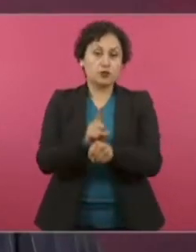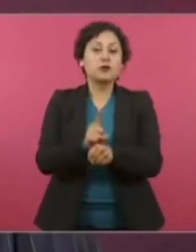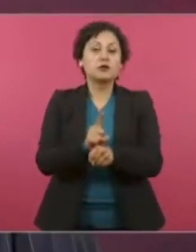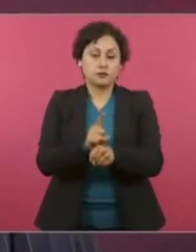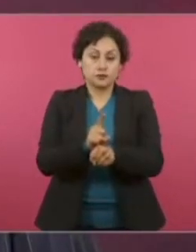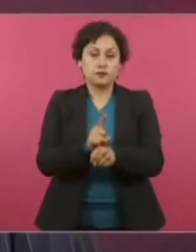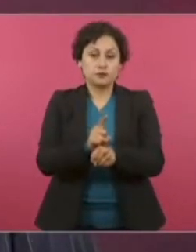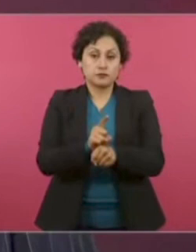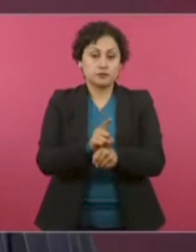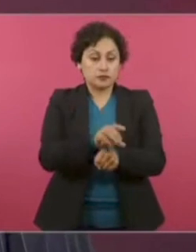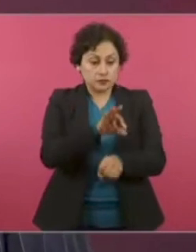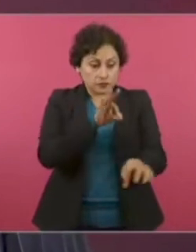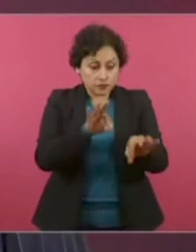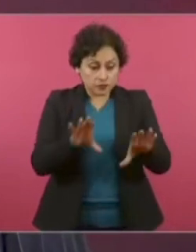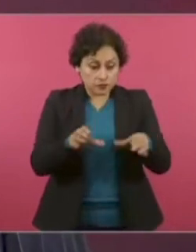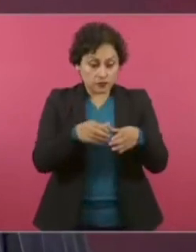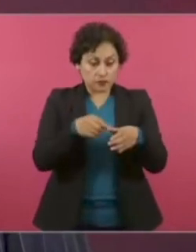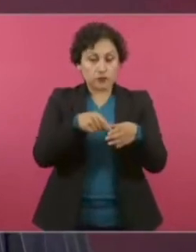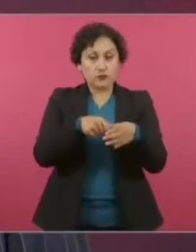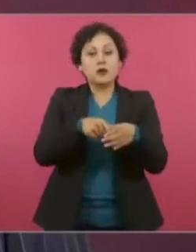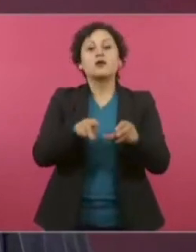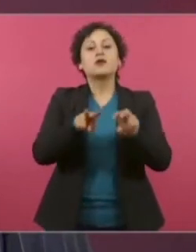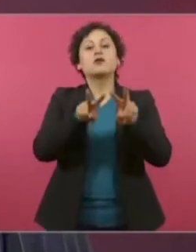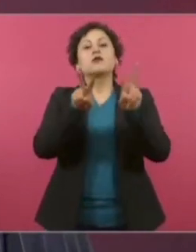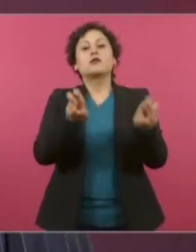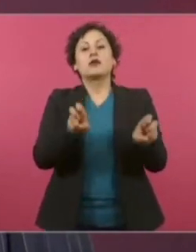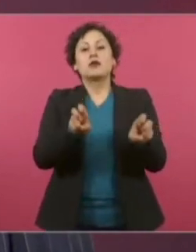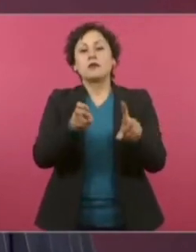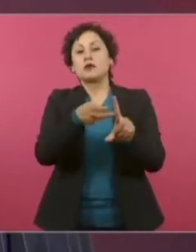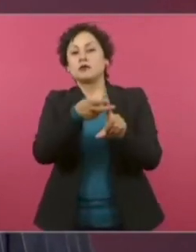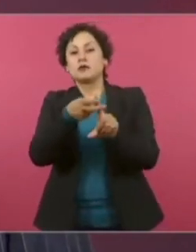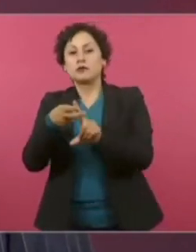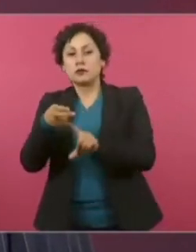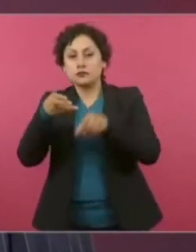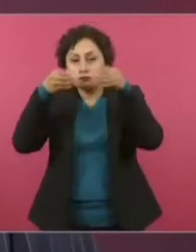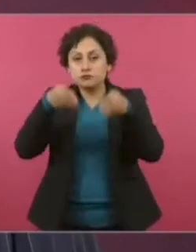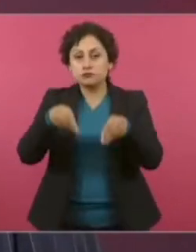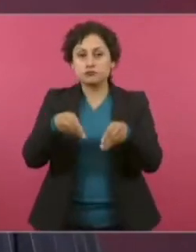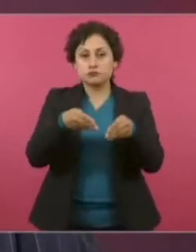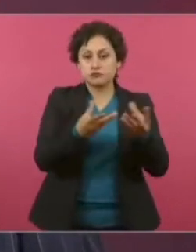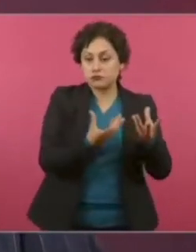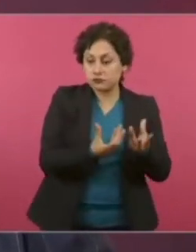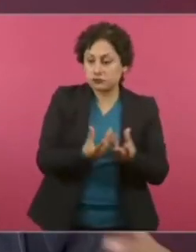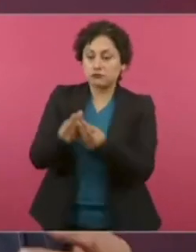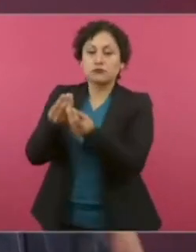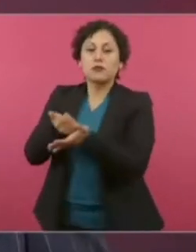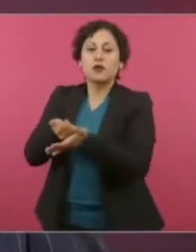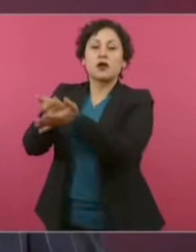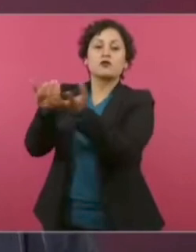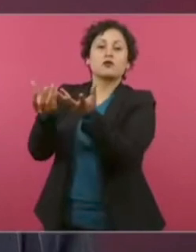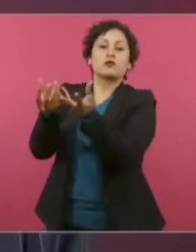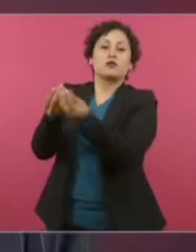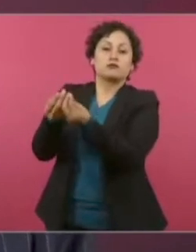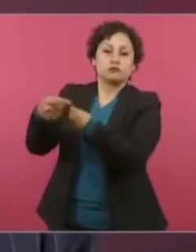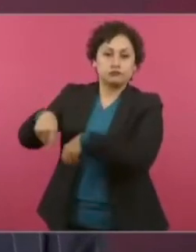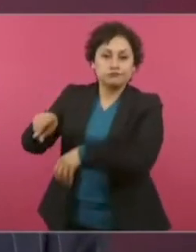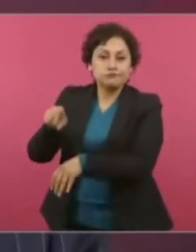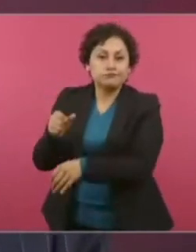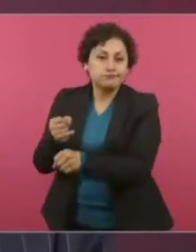especialistas en secuestro sobre todo y en investigación, y están trabajando,